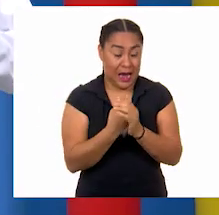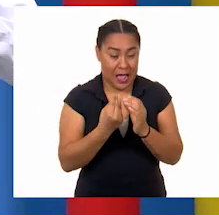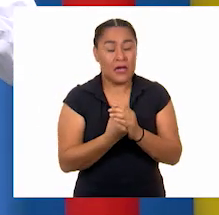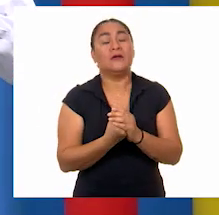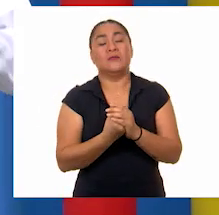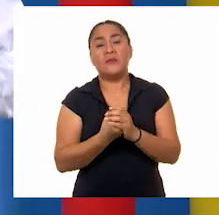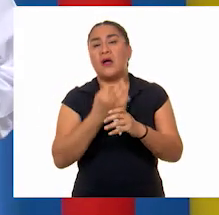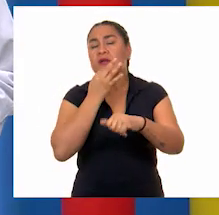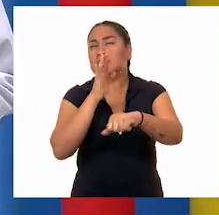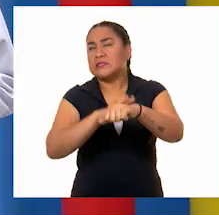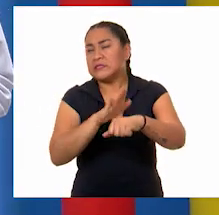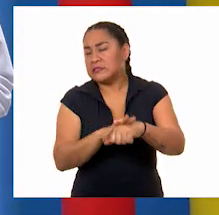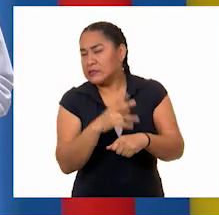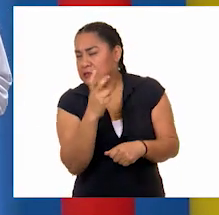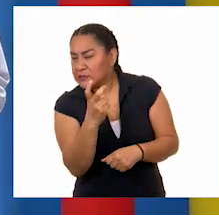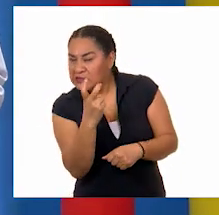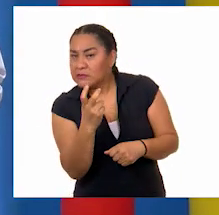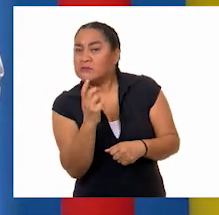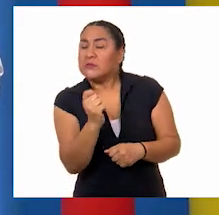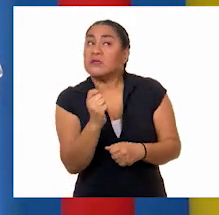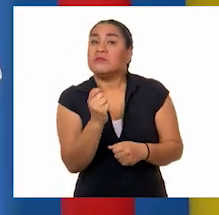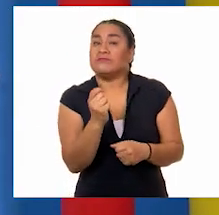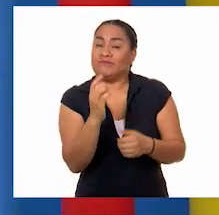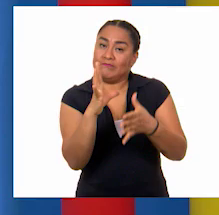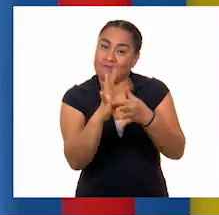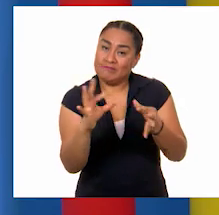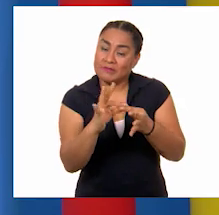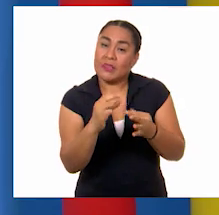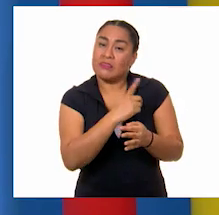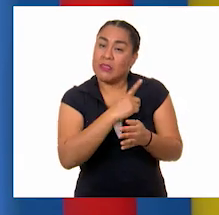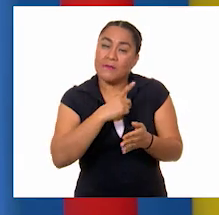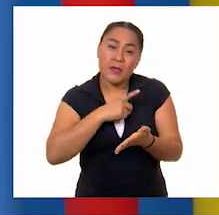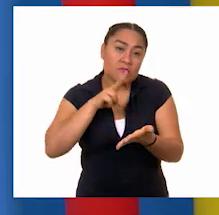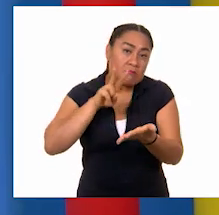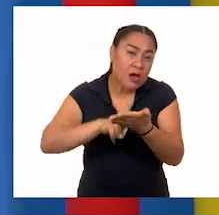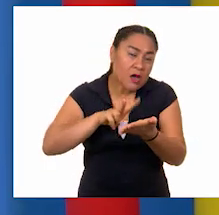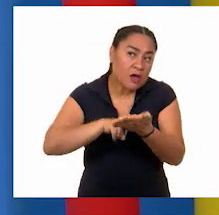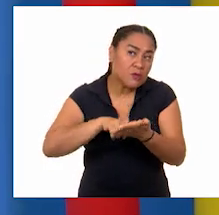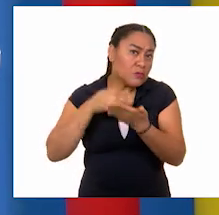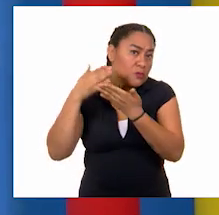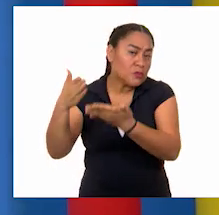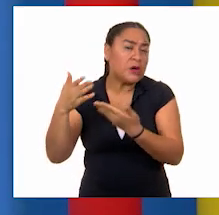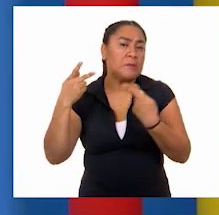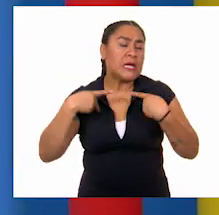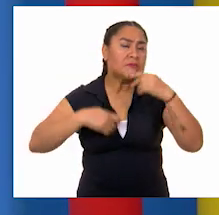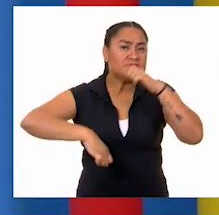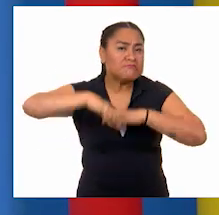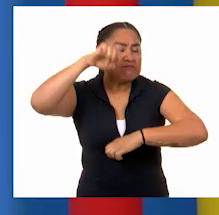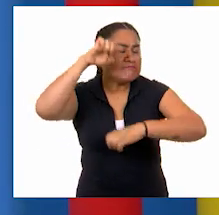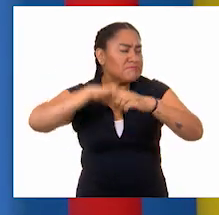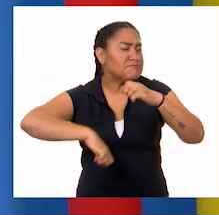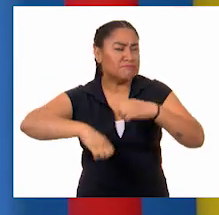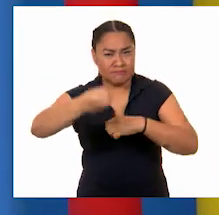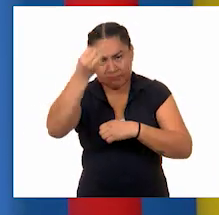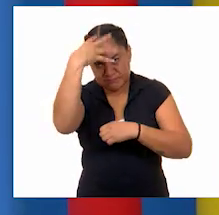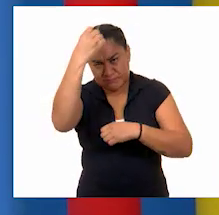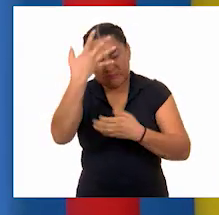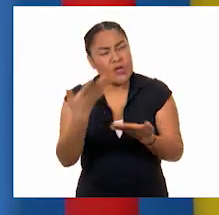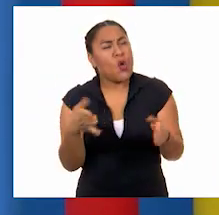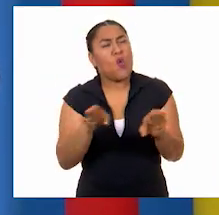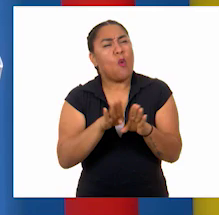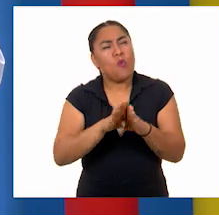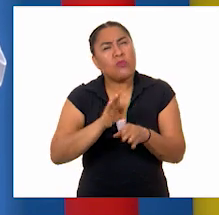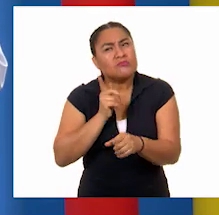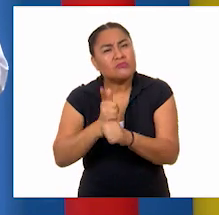recalcado ese punto, la de valorar a los sabios de nuestras comunidades. ¿Cómo identificarlos? Es muy